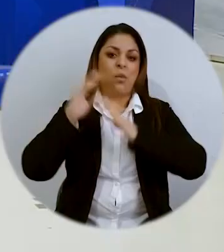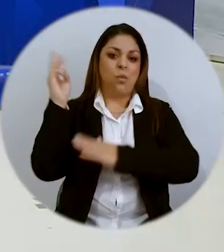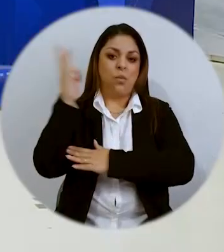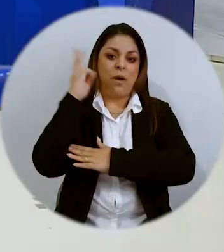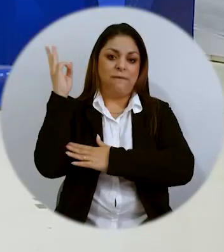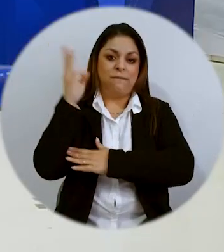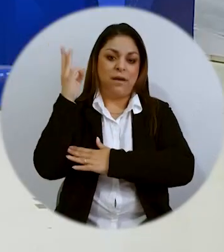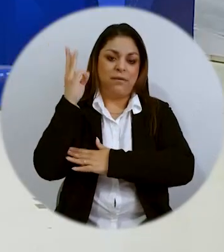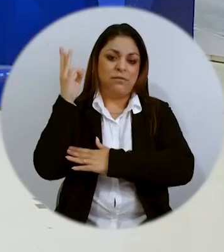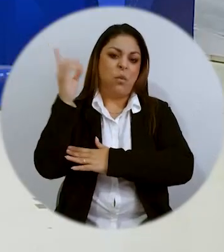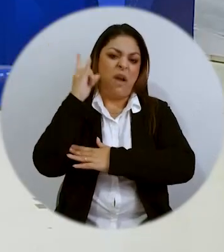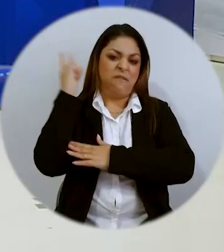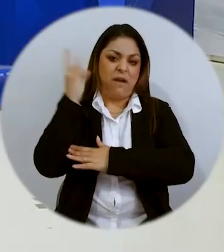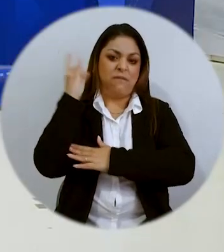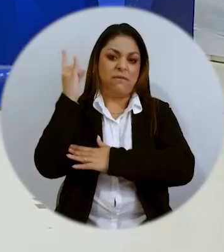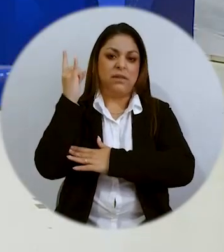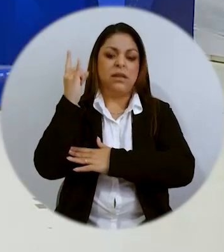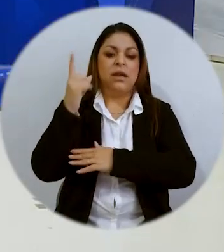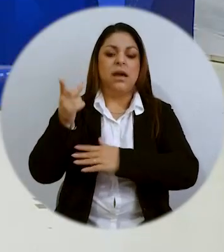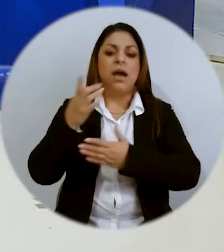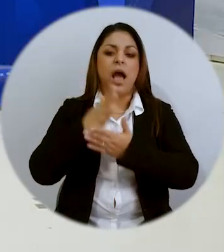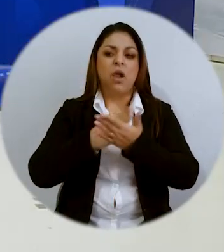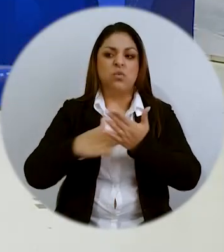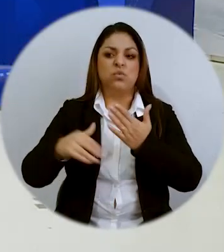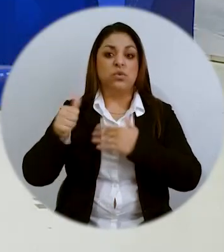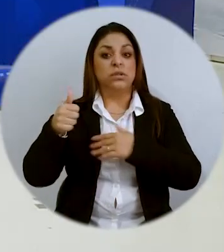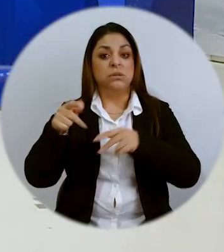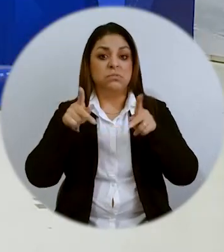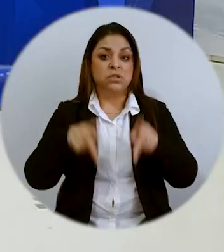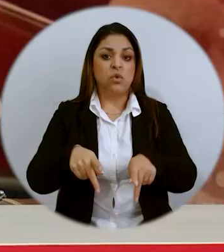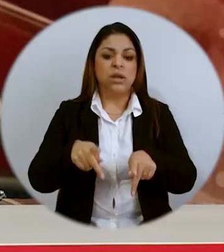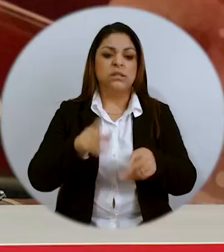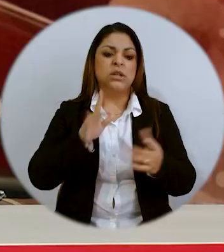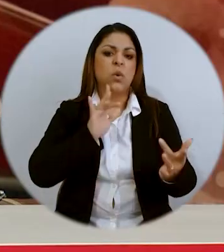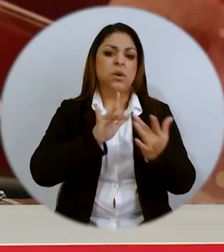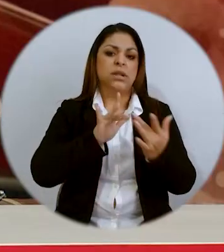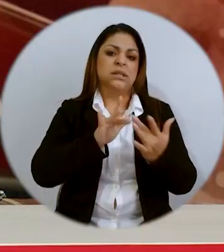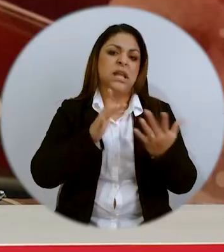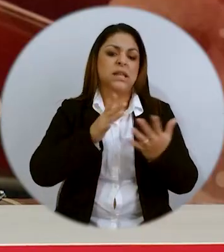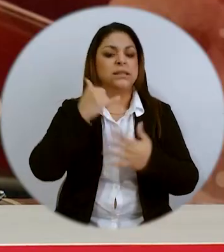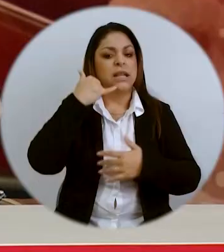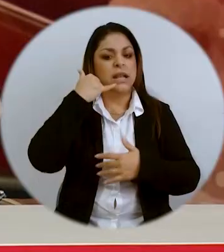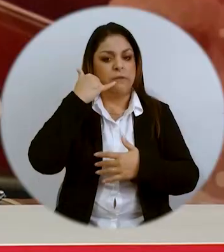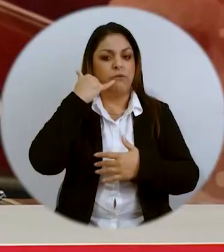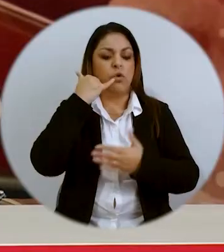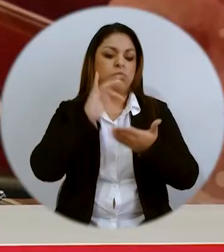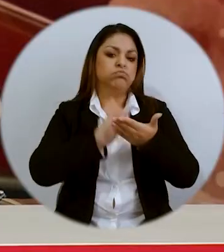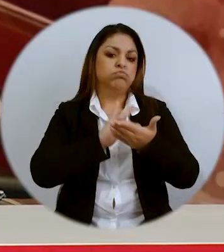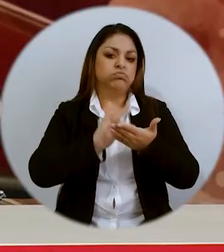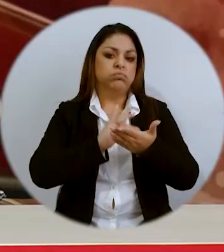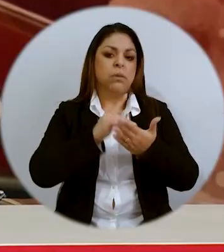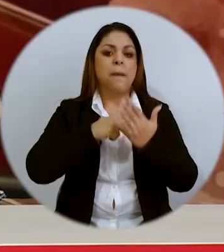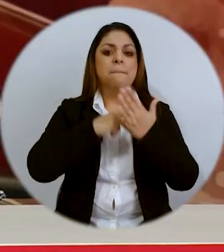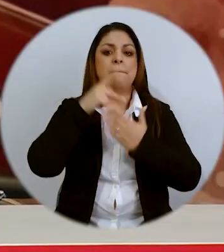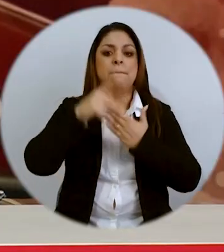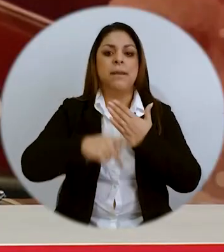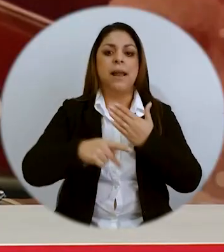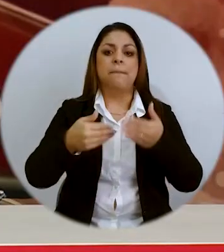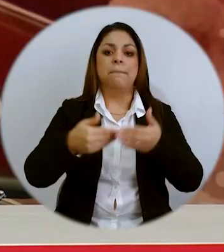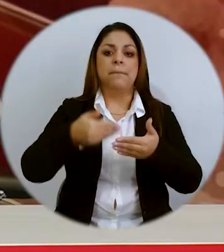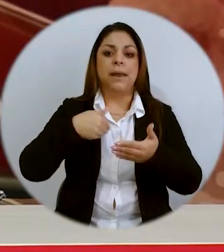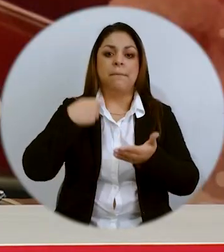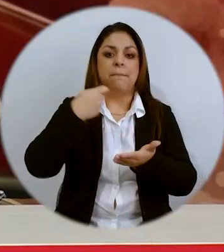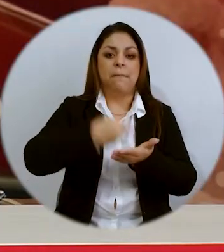Algunos otros se conectan con teléfonos móviles y planes